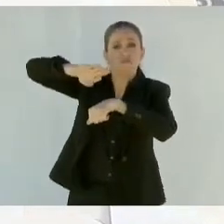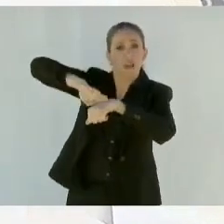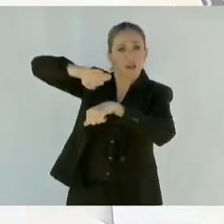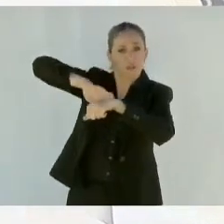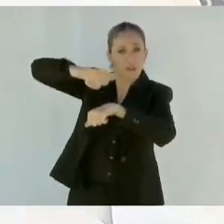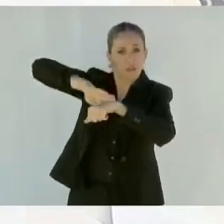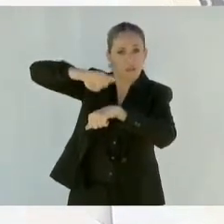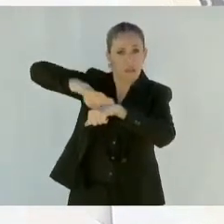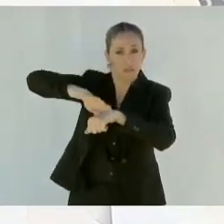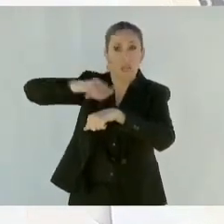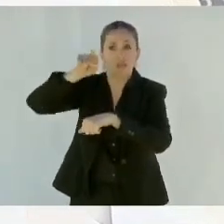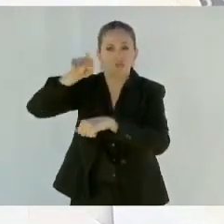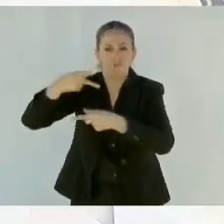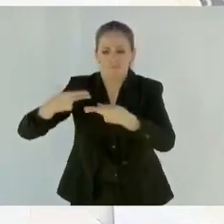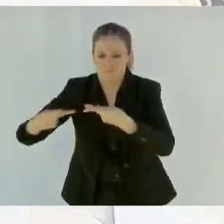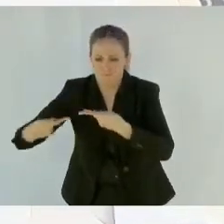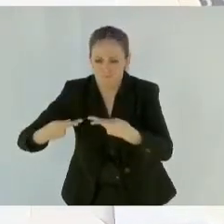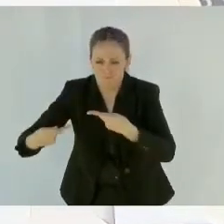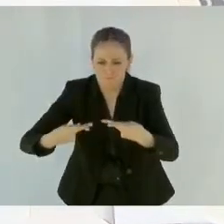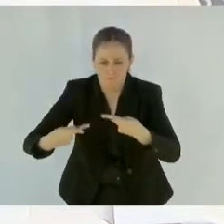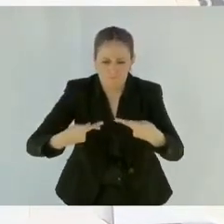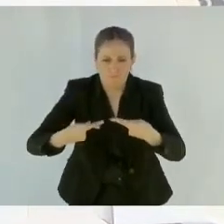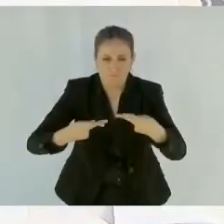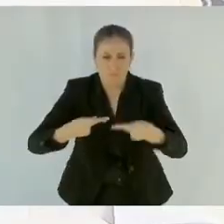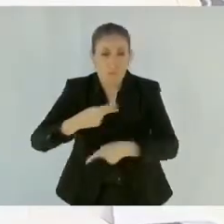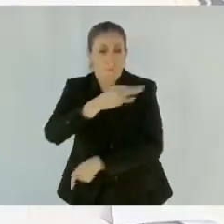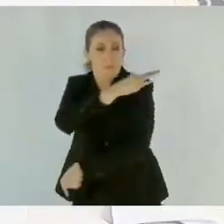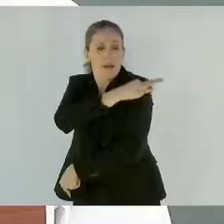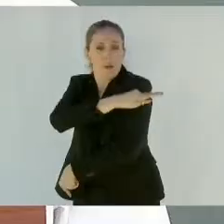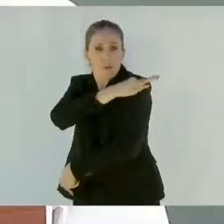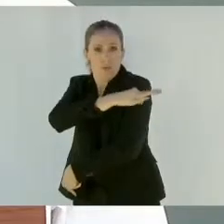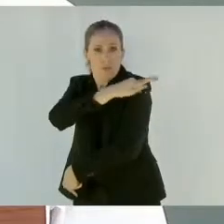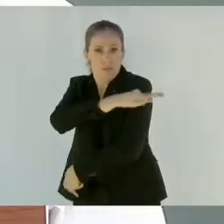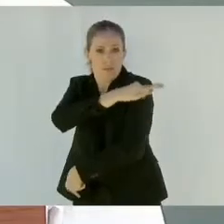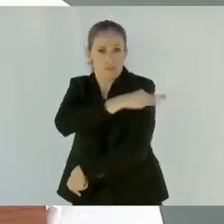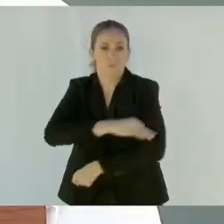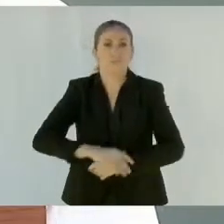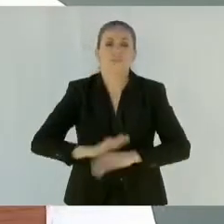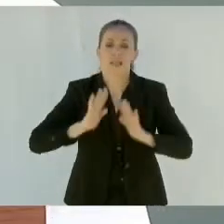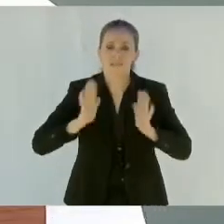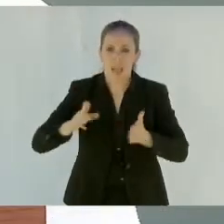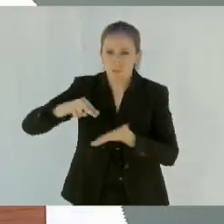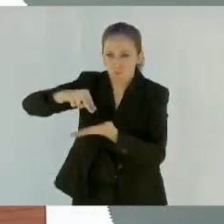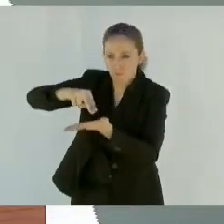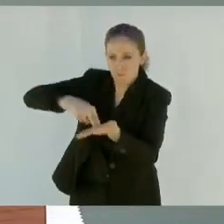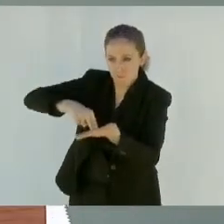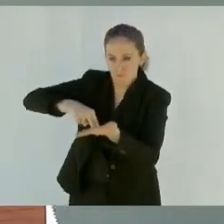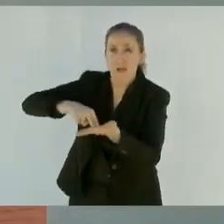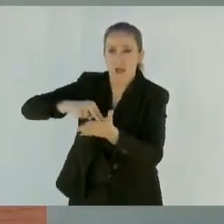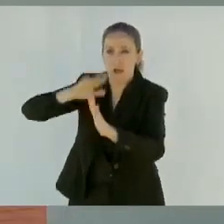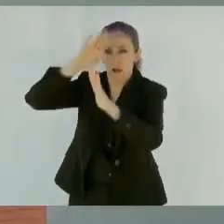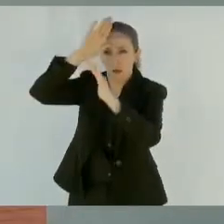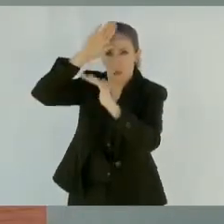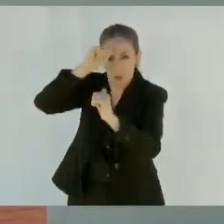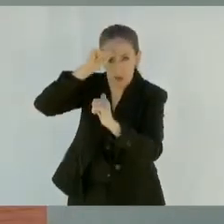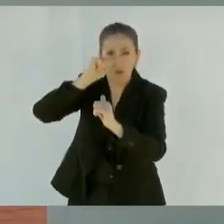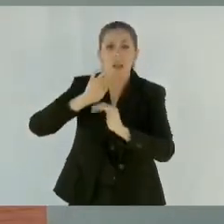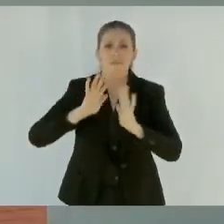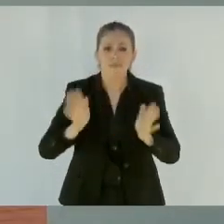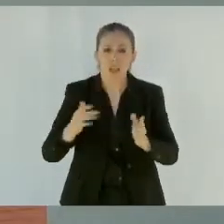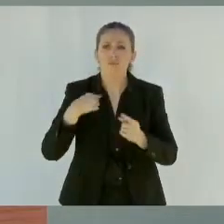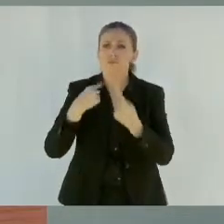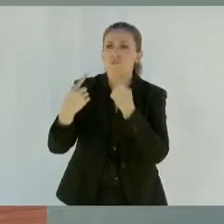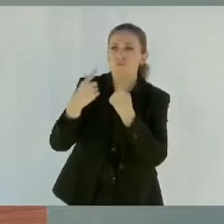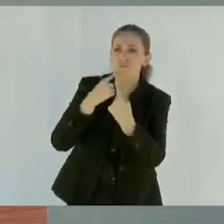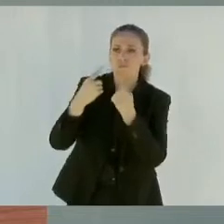que están produciendo las vacunas y contamos con buenas relaciones con los